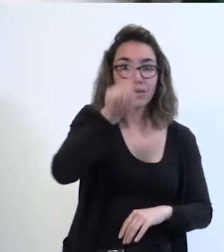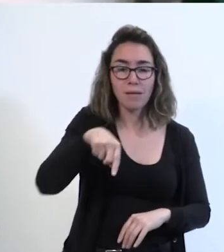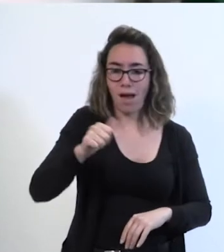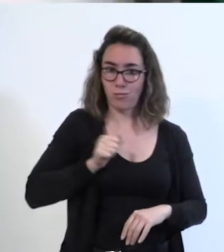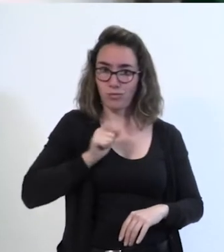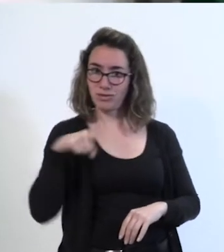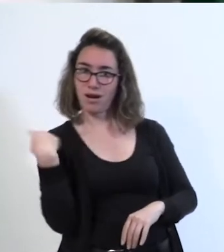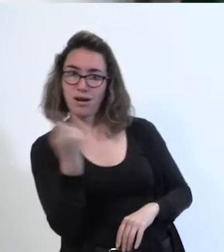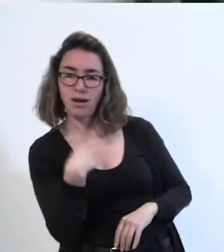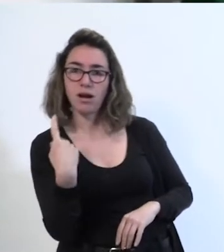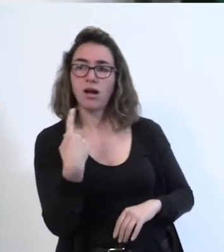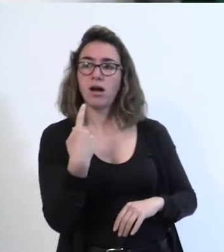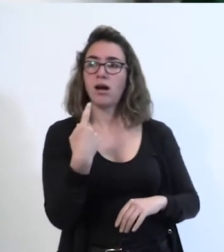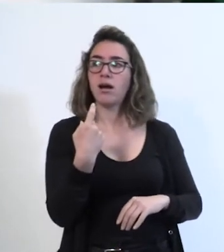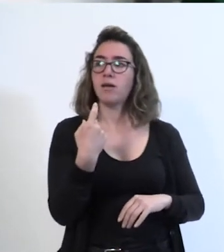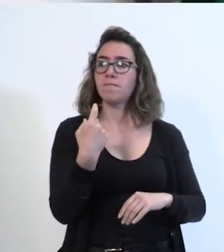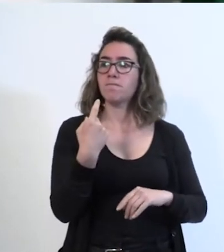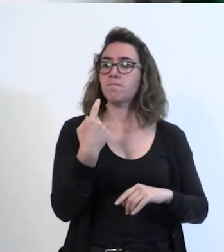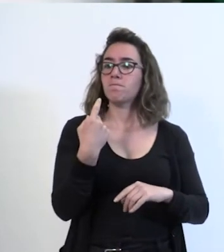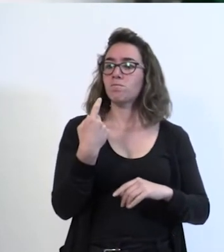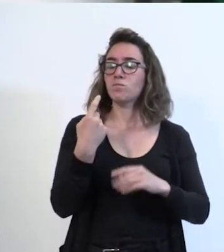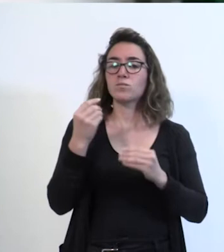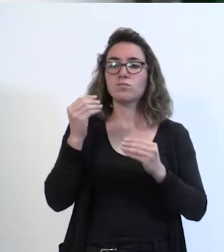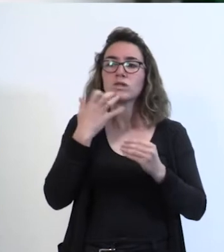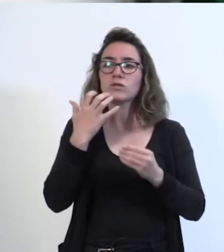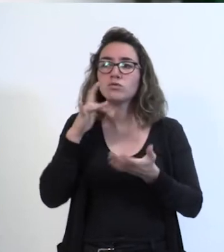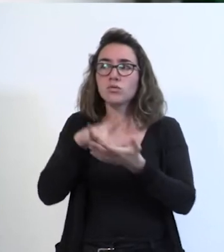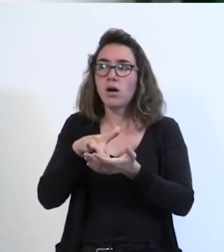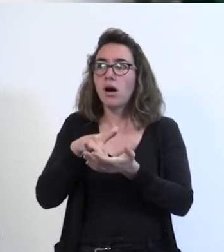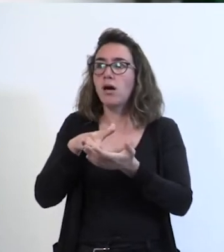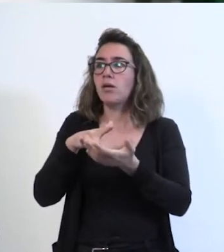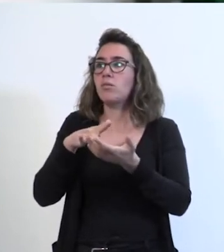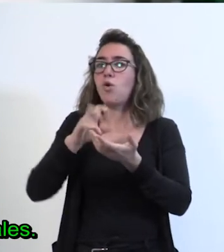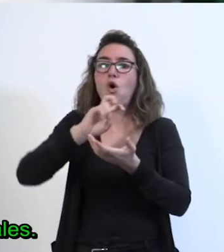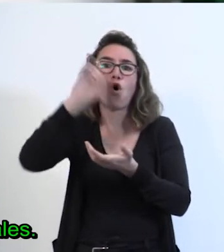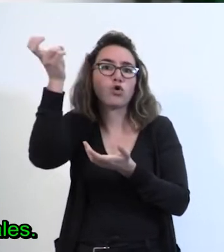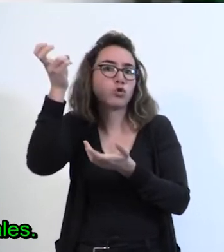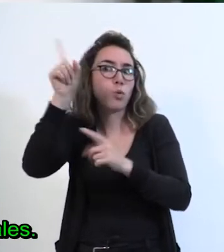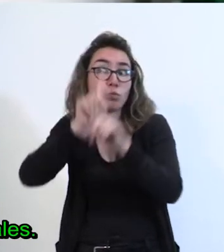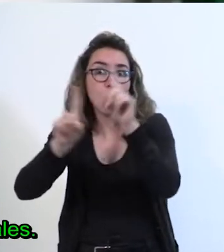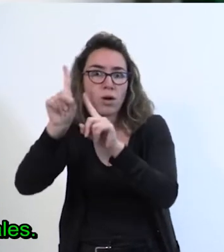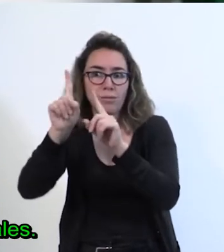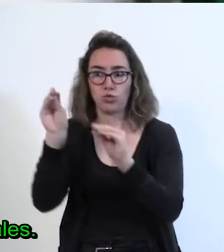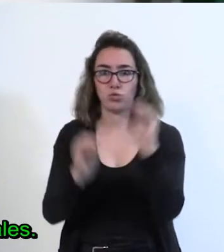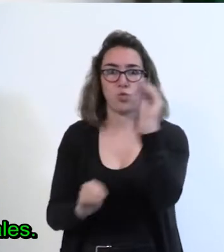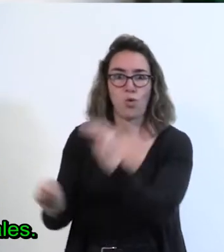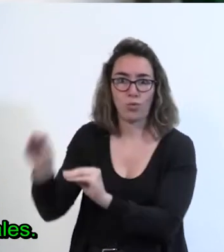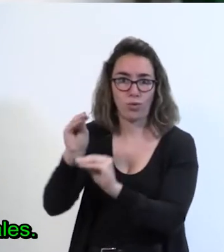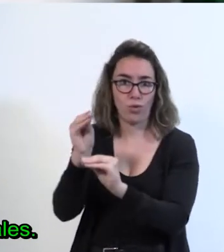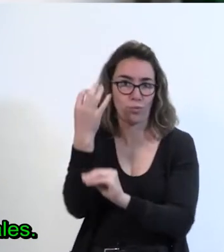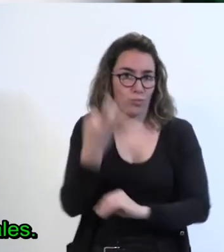para resolver o para avanzar en la resolución de otro tipo de